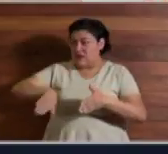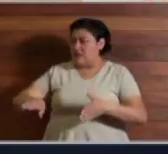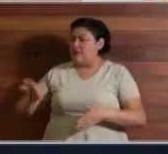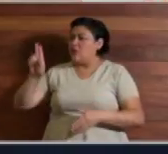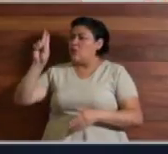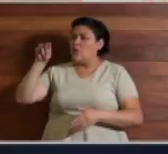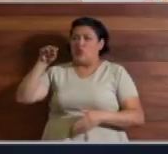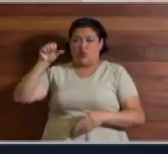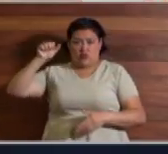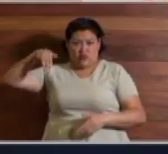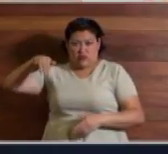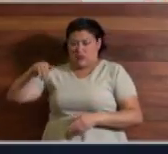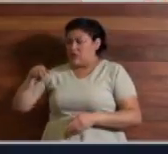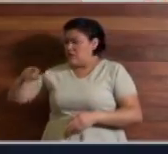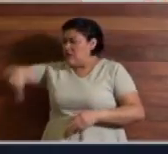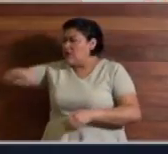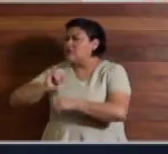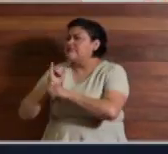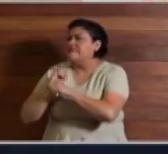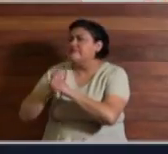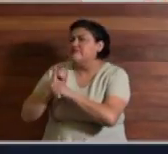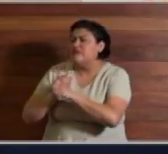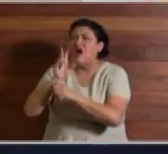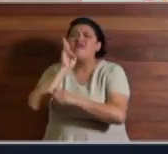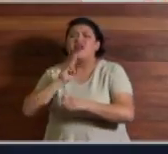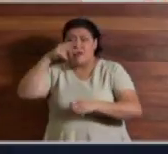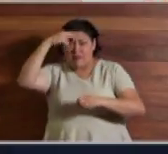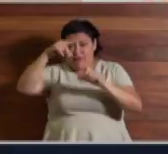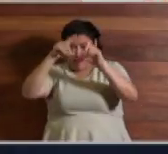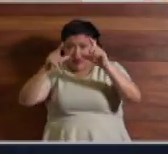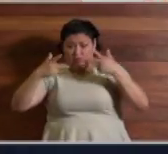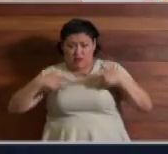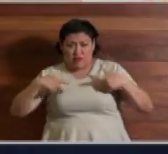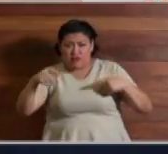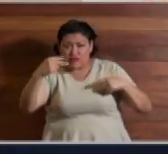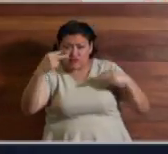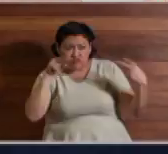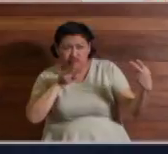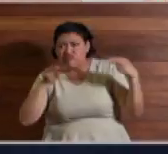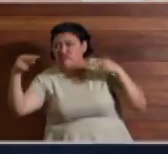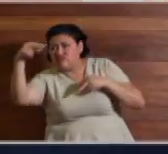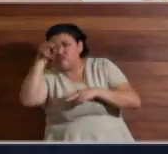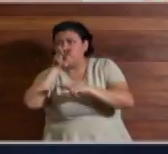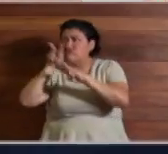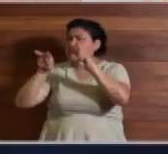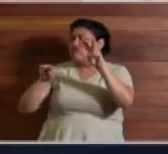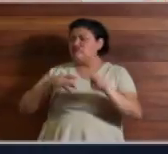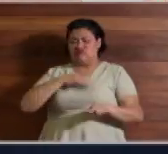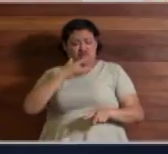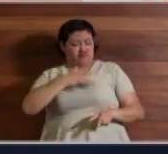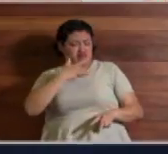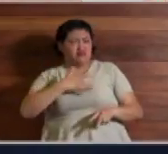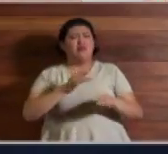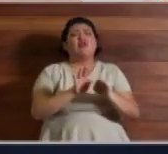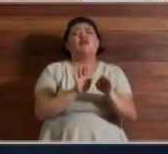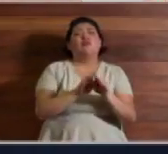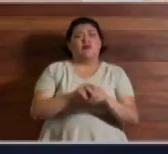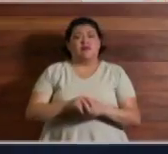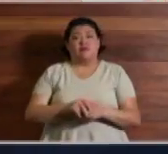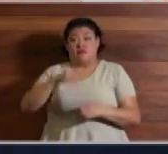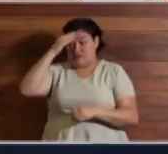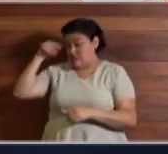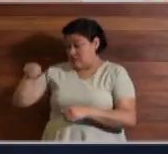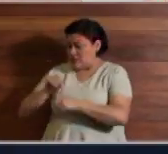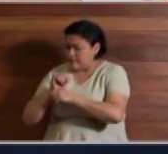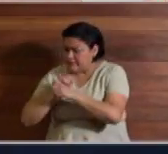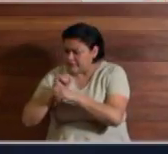UNAM sobre los mexicanos vistos por sí mismos, un estudio que se hizo sobre las percepciones de los mexicanos, nos damos cuenta de algunos